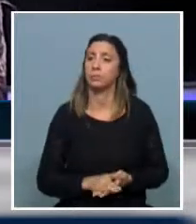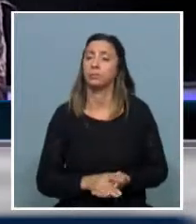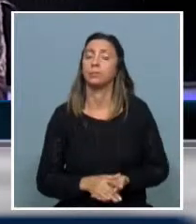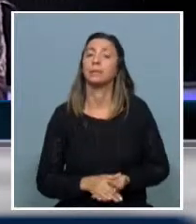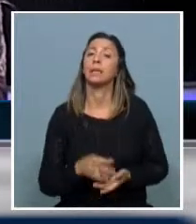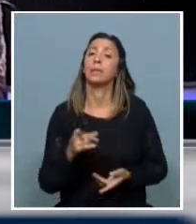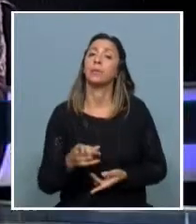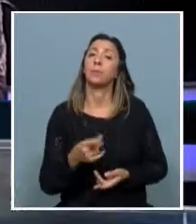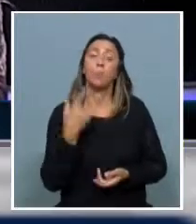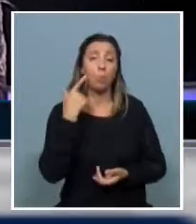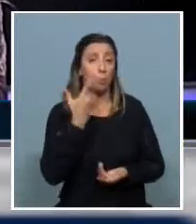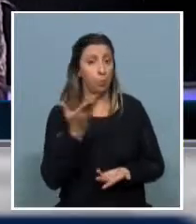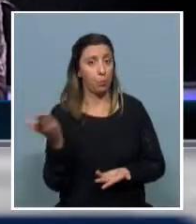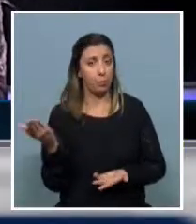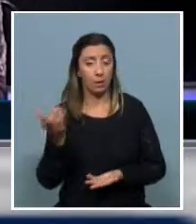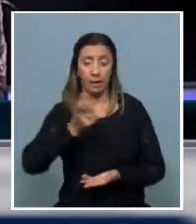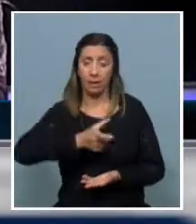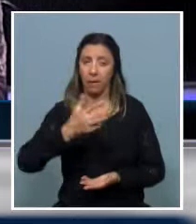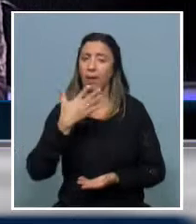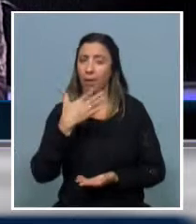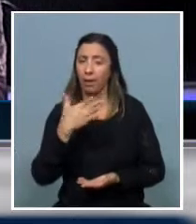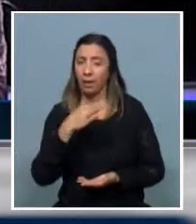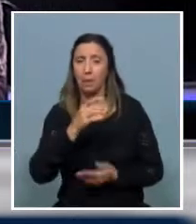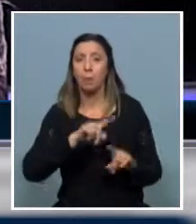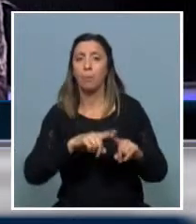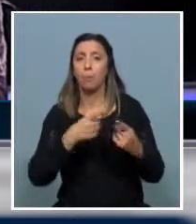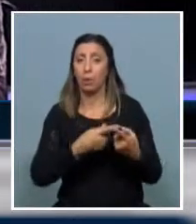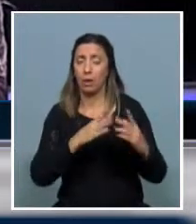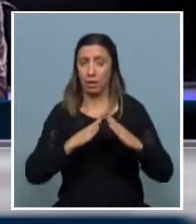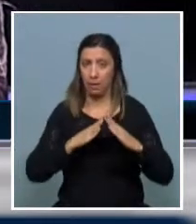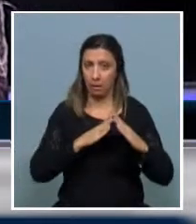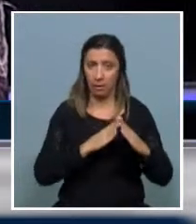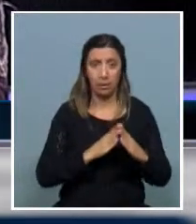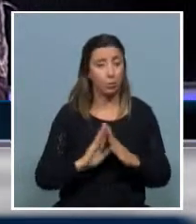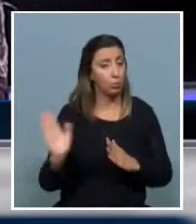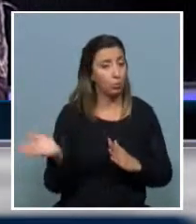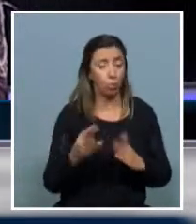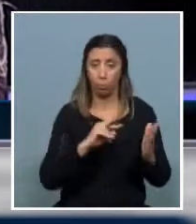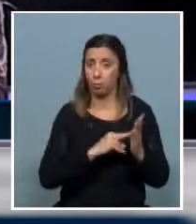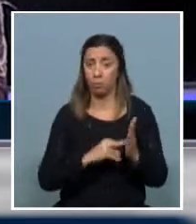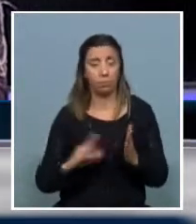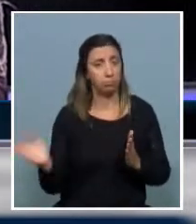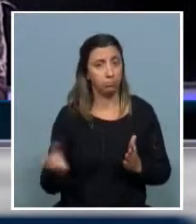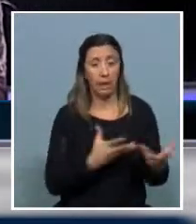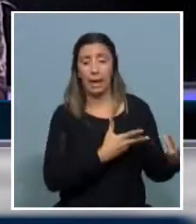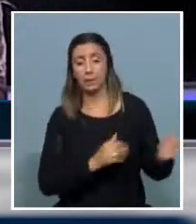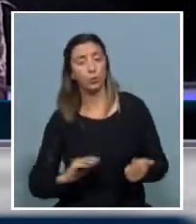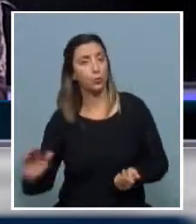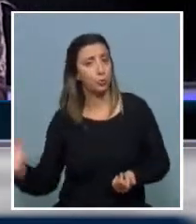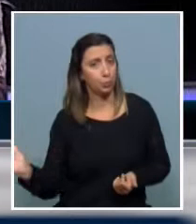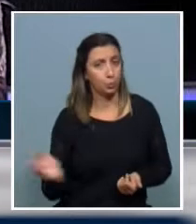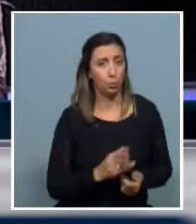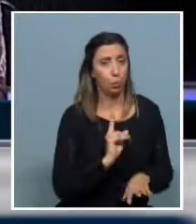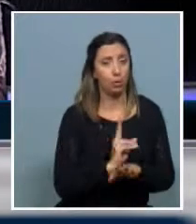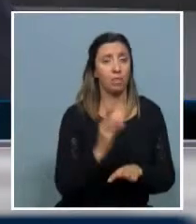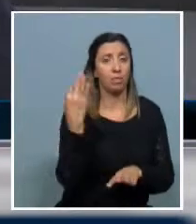bueno. Esto hace ver que la gente entiende que la política habitacional nos pertenece a todos. Es una ayuda, todos nos la debemos